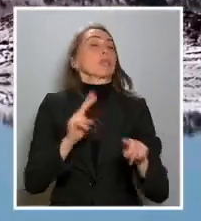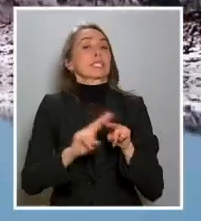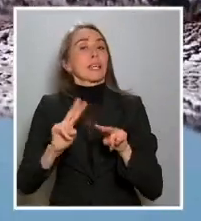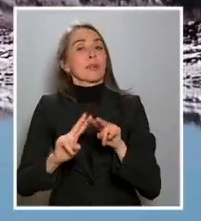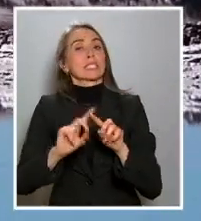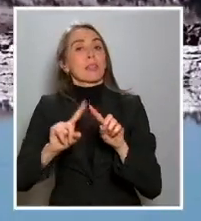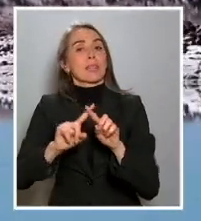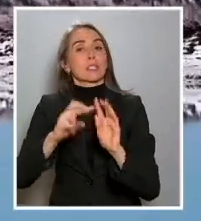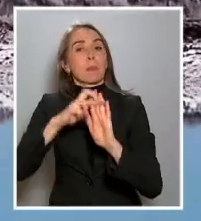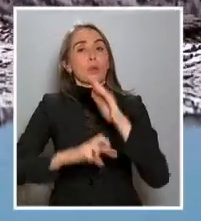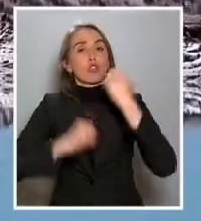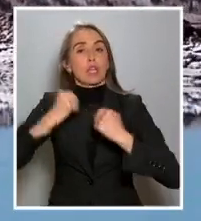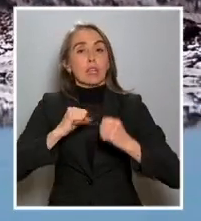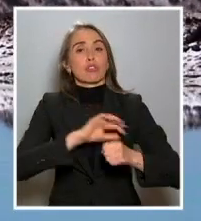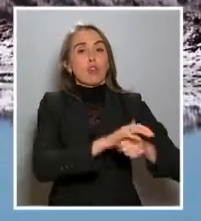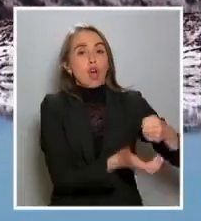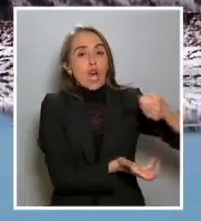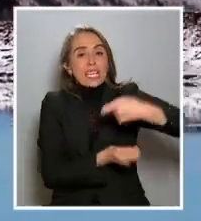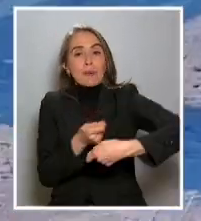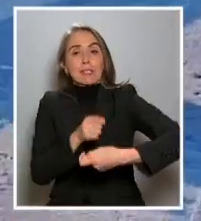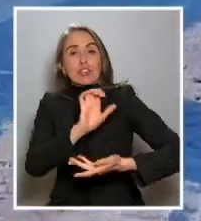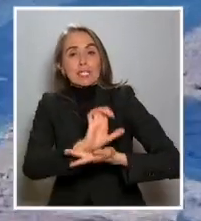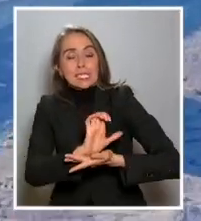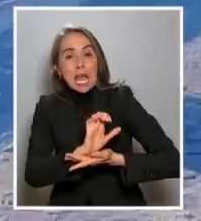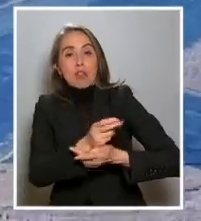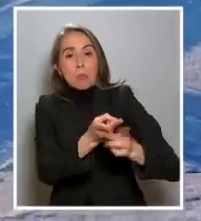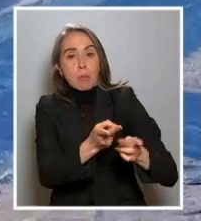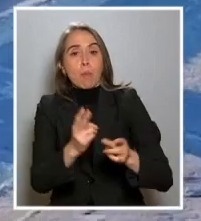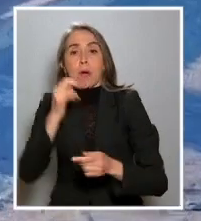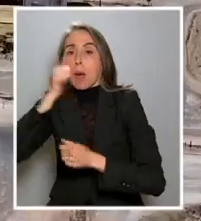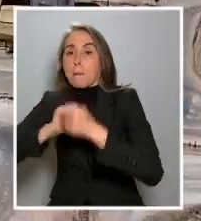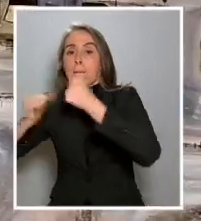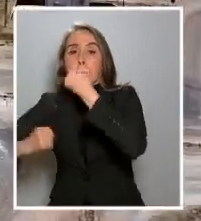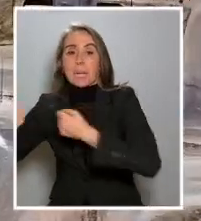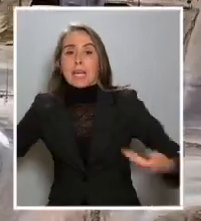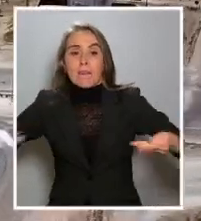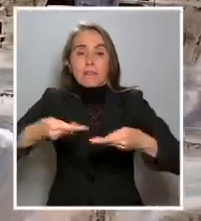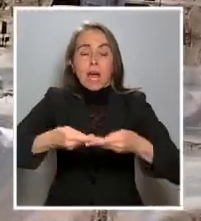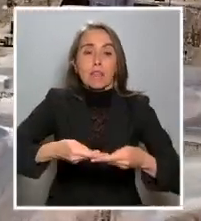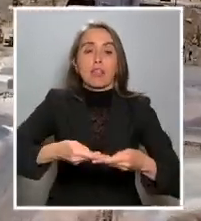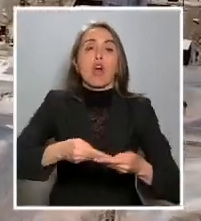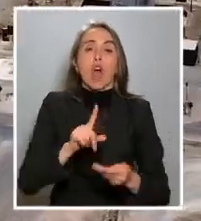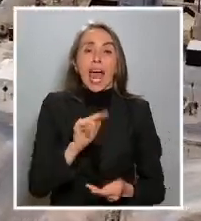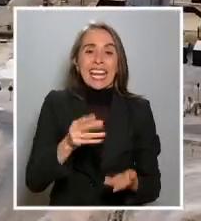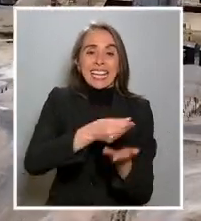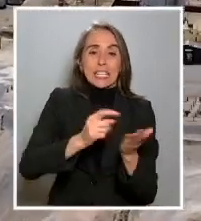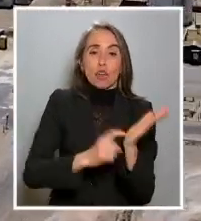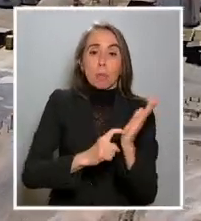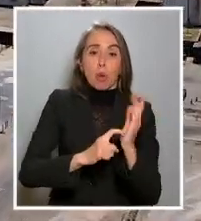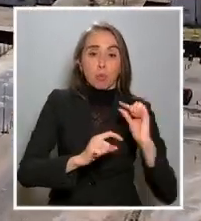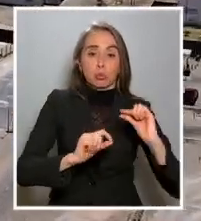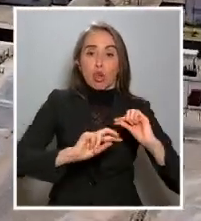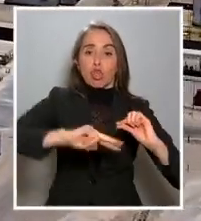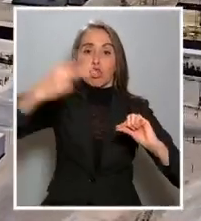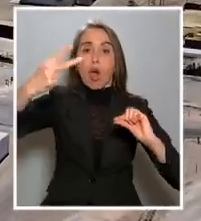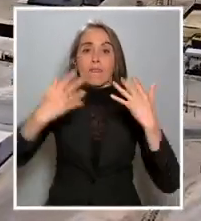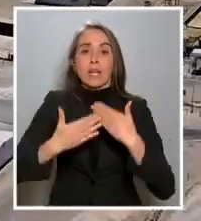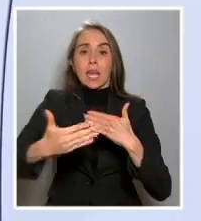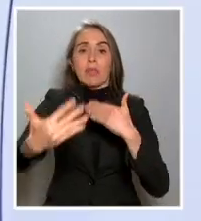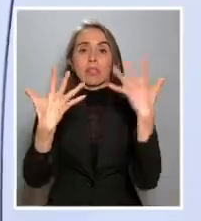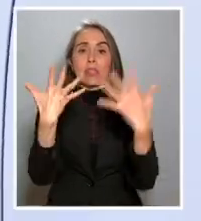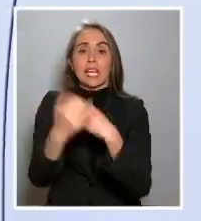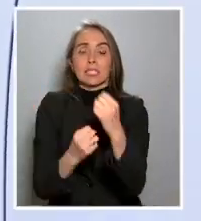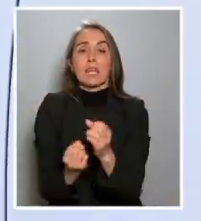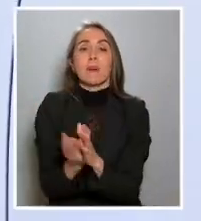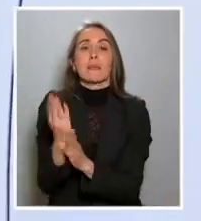desarrollando diversos proyectos de inversión público-privada que permitirán más que duplicar la producción de litio en una década, y estará funcionando